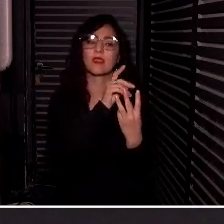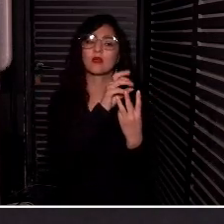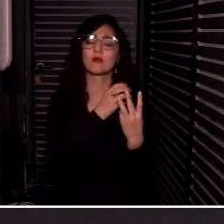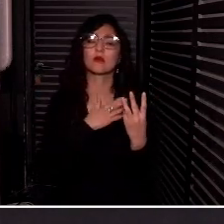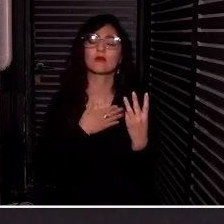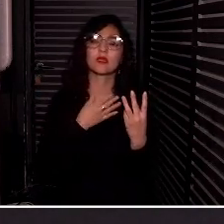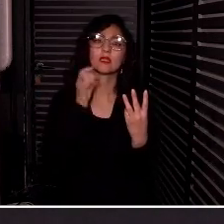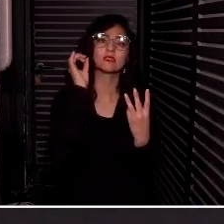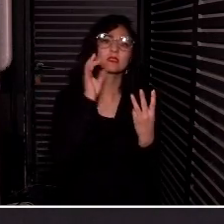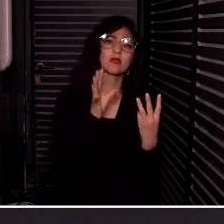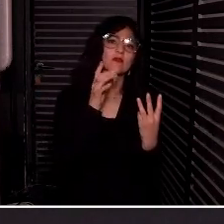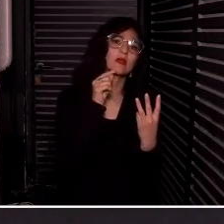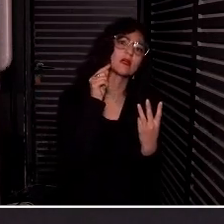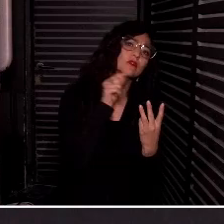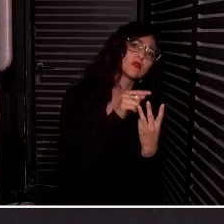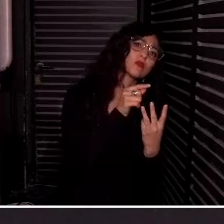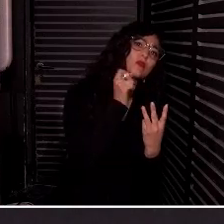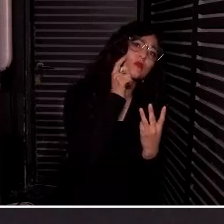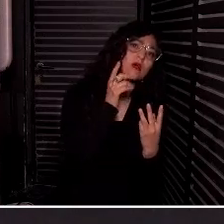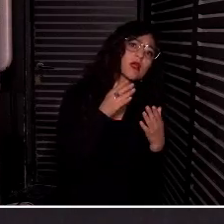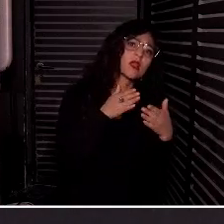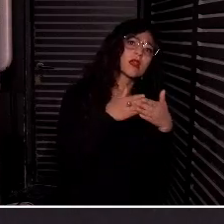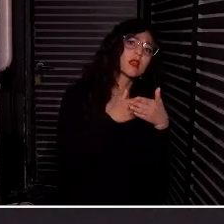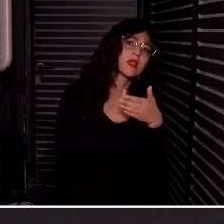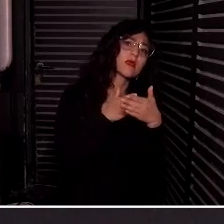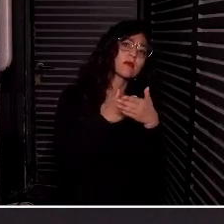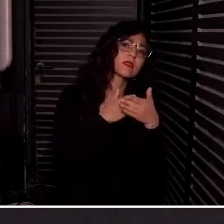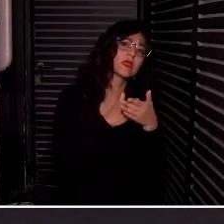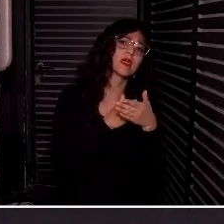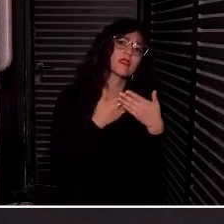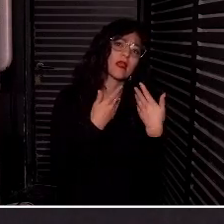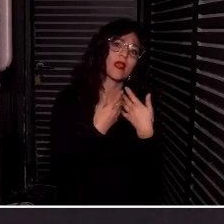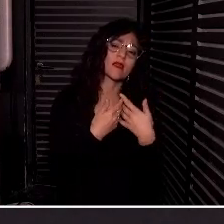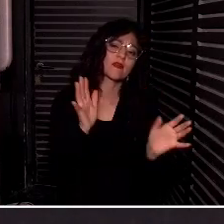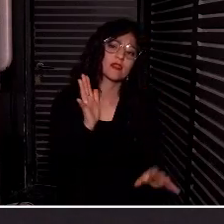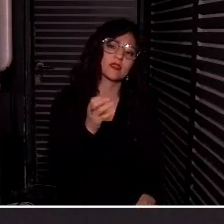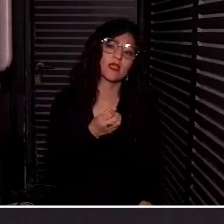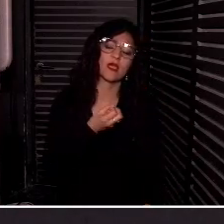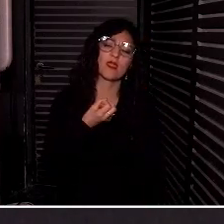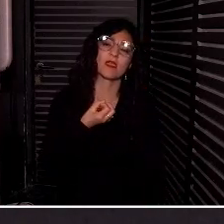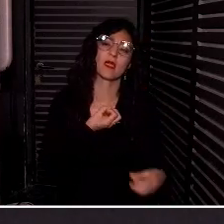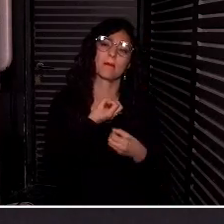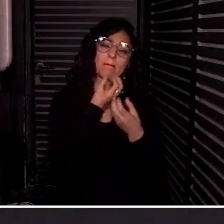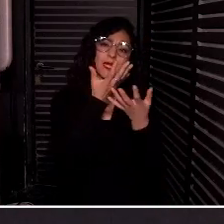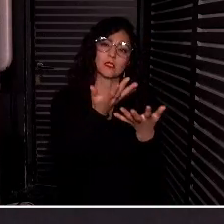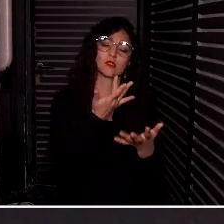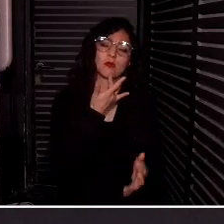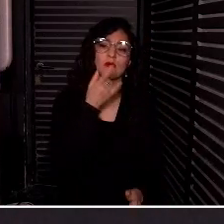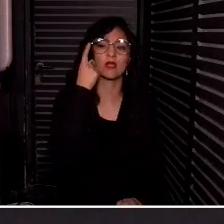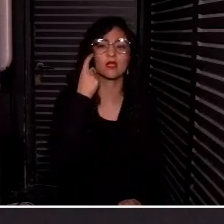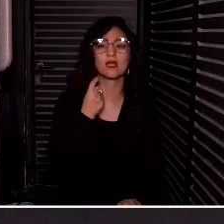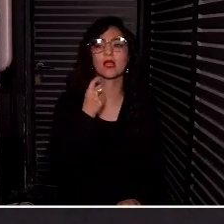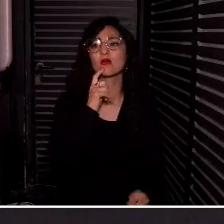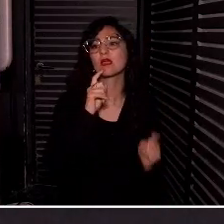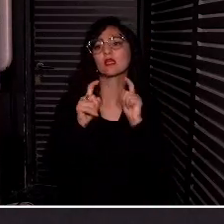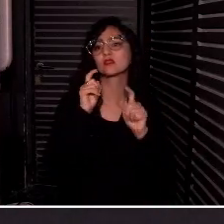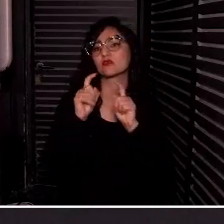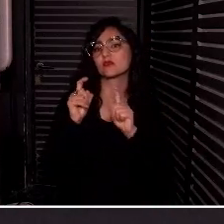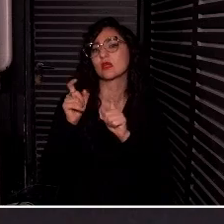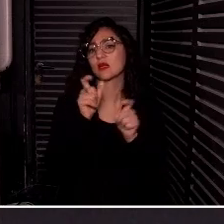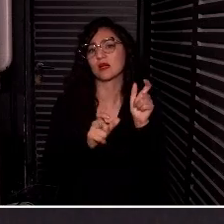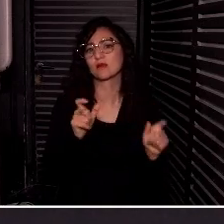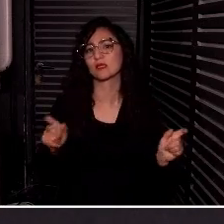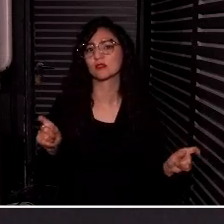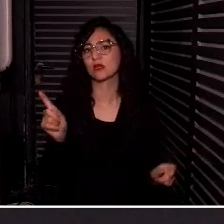gustaría saber cuál sería el límite entonces de la libertad de expresión porque personalmente creo que insultar a la gente no es libertad de